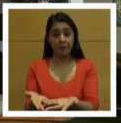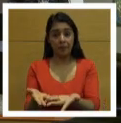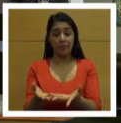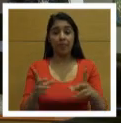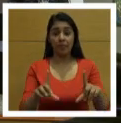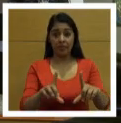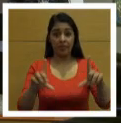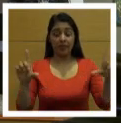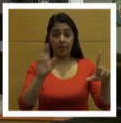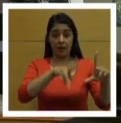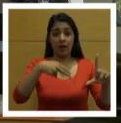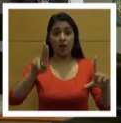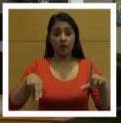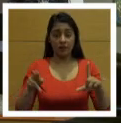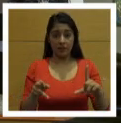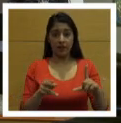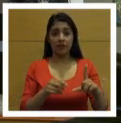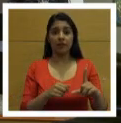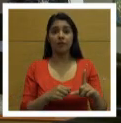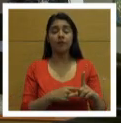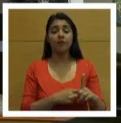denominada